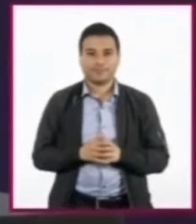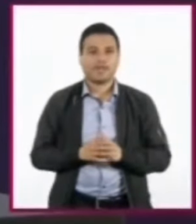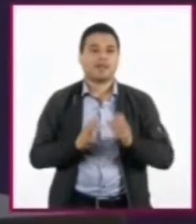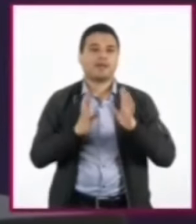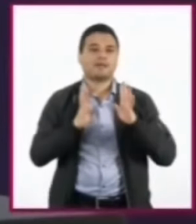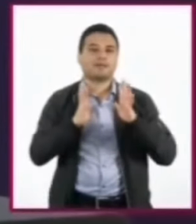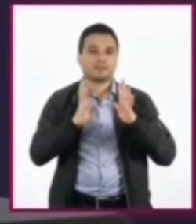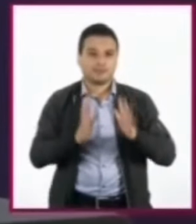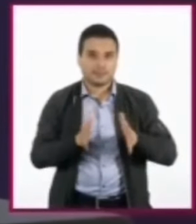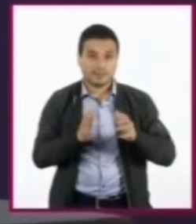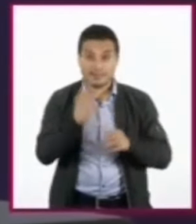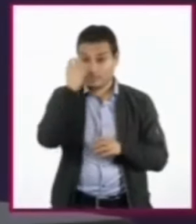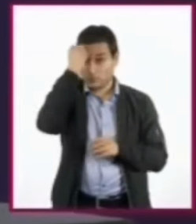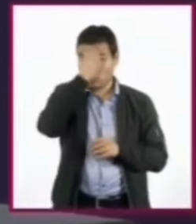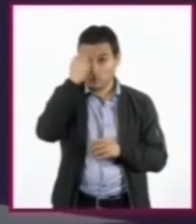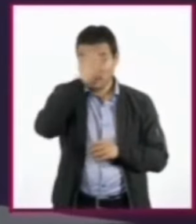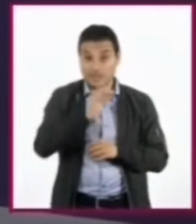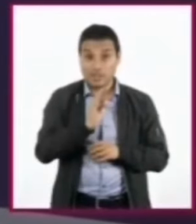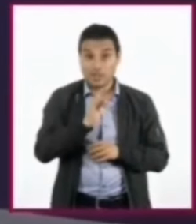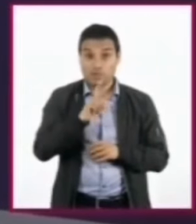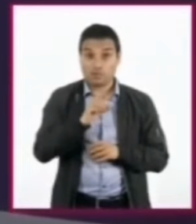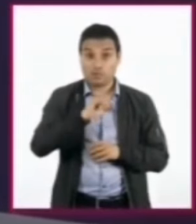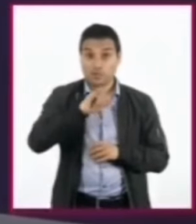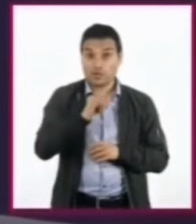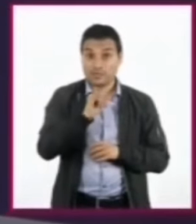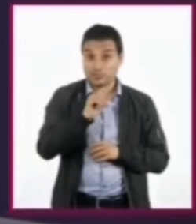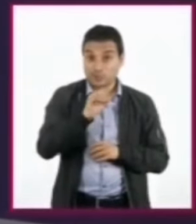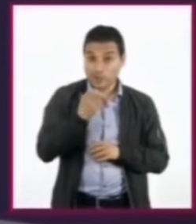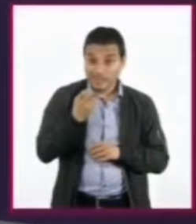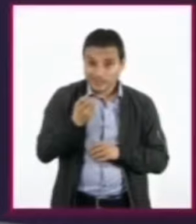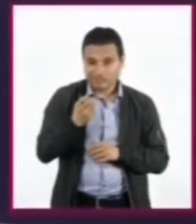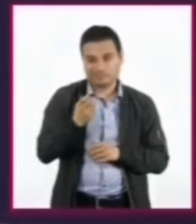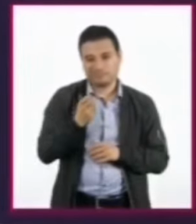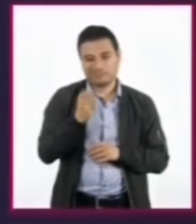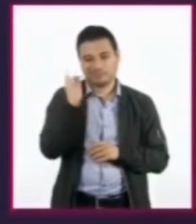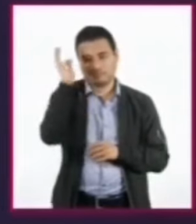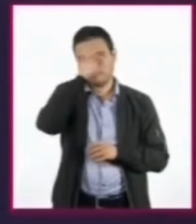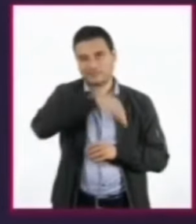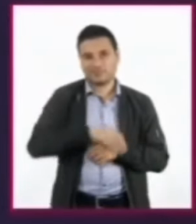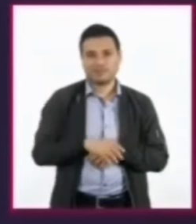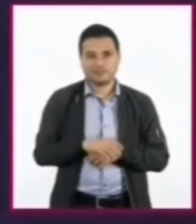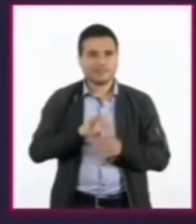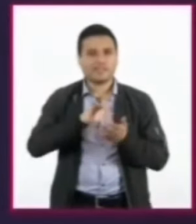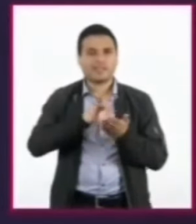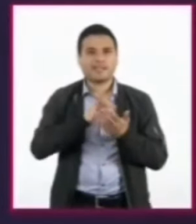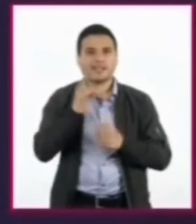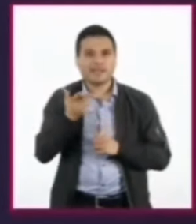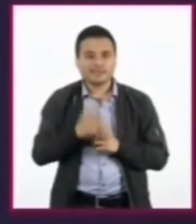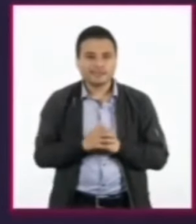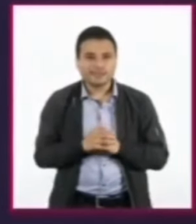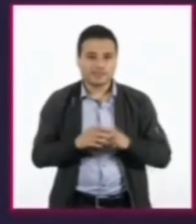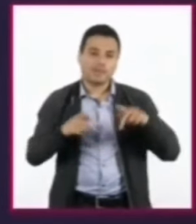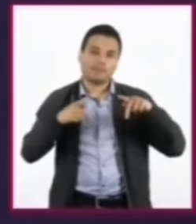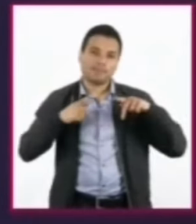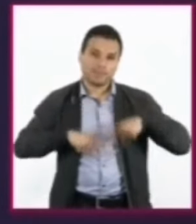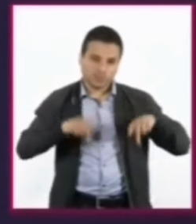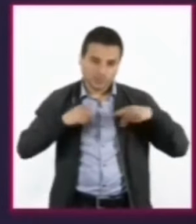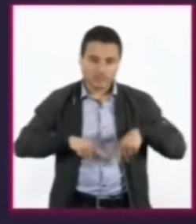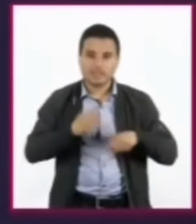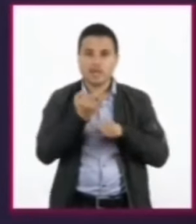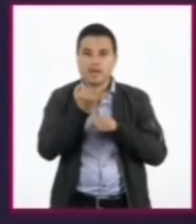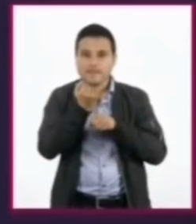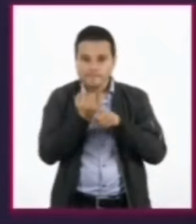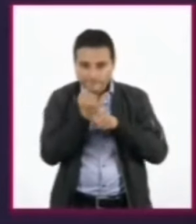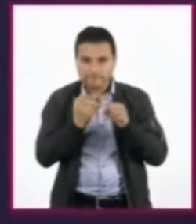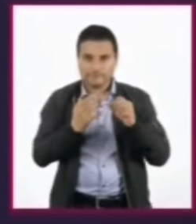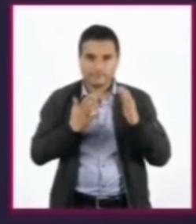sabemos que la teoría del flogisto es obsoleta, y eso gracias al trabajo de investigación, experimentación y